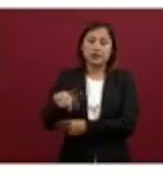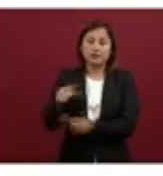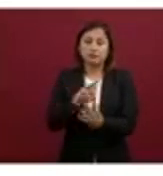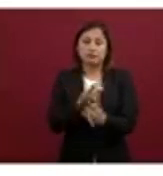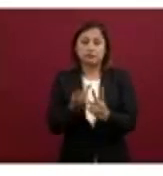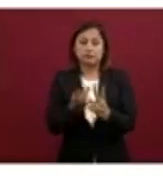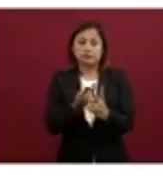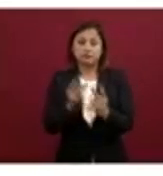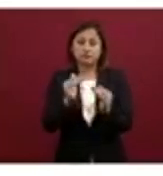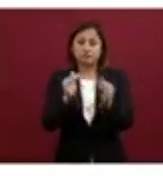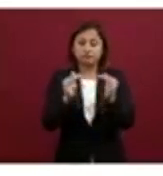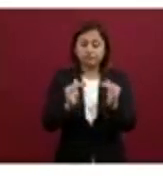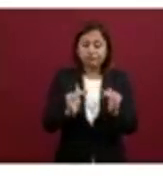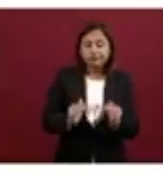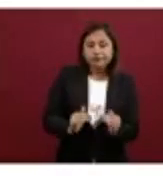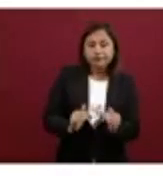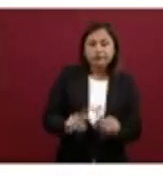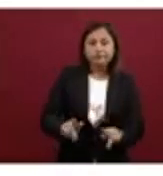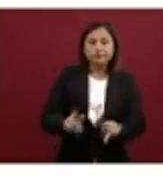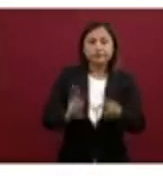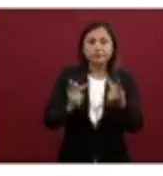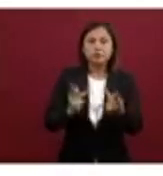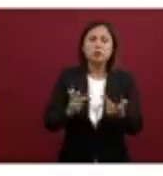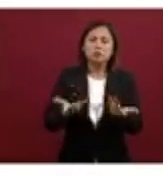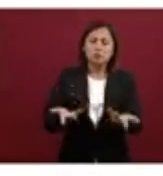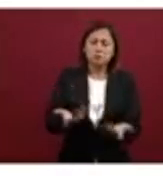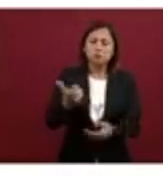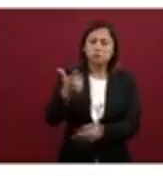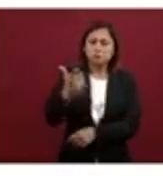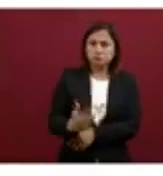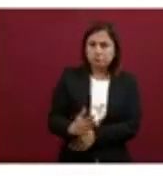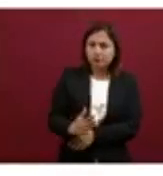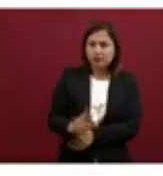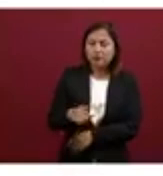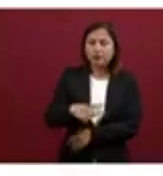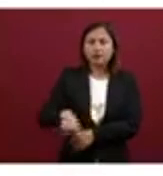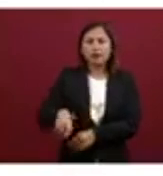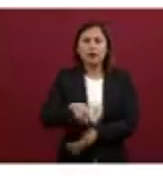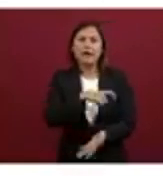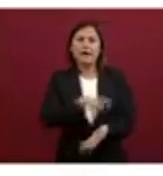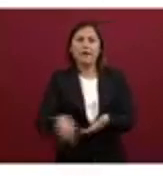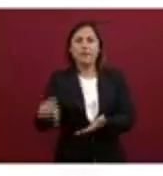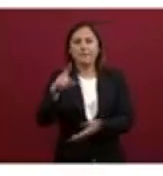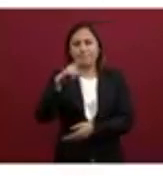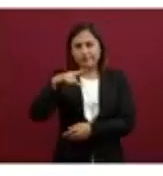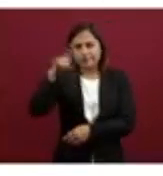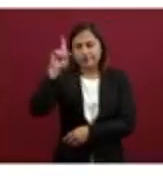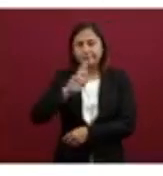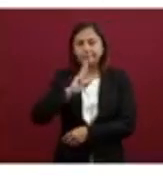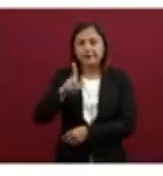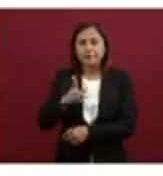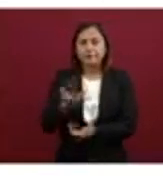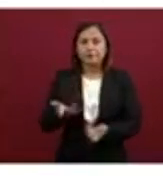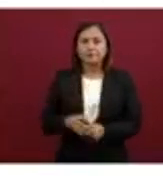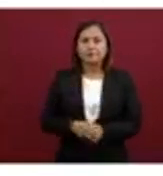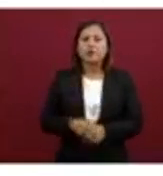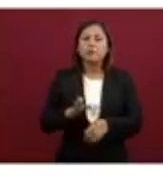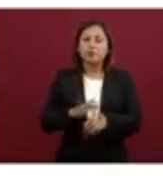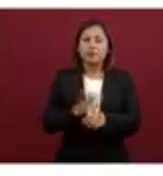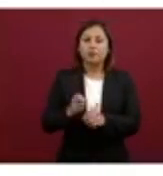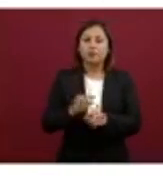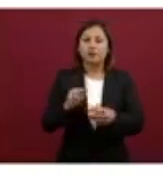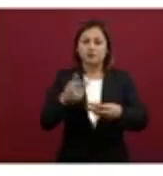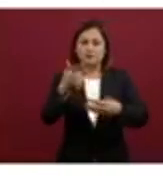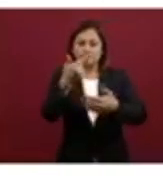márgenes y entonces dieron un precio mucho más accesible del producto a sus consumidores y por eso se movieron hacia el final